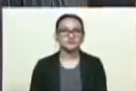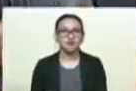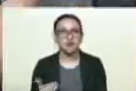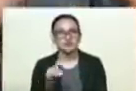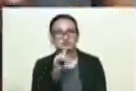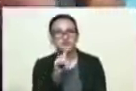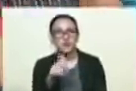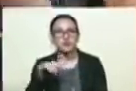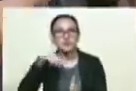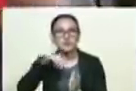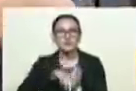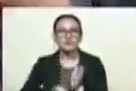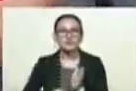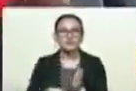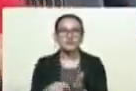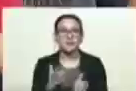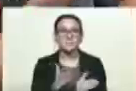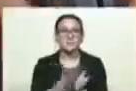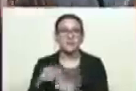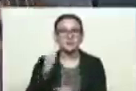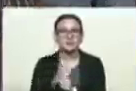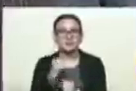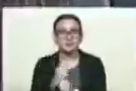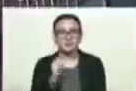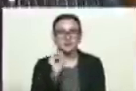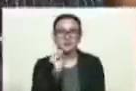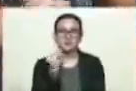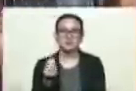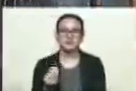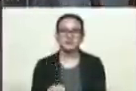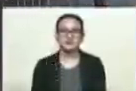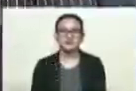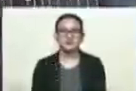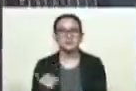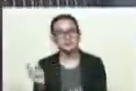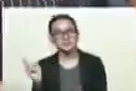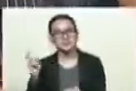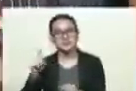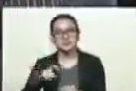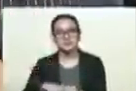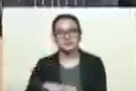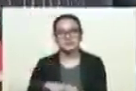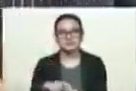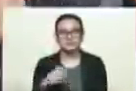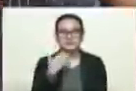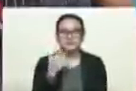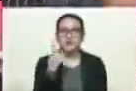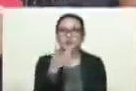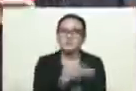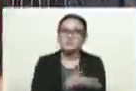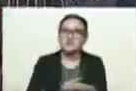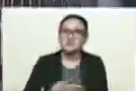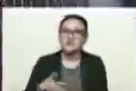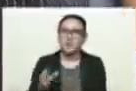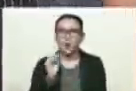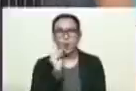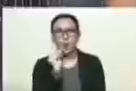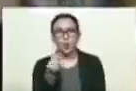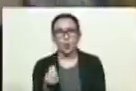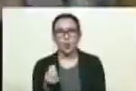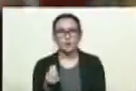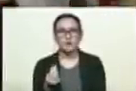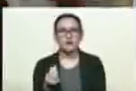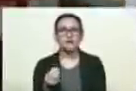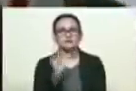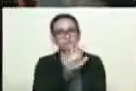va a profundizar el plan Chamba Juvenil, donde serán incorporados cerca de 1 millón de jóvenes de